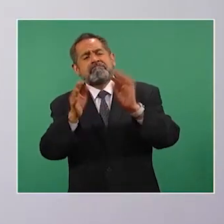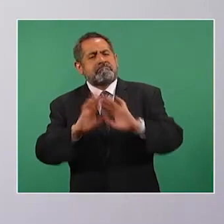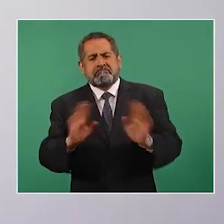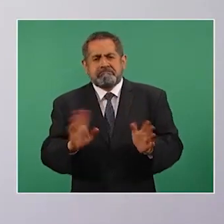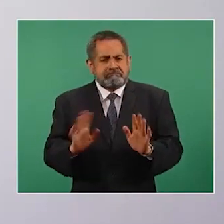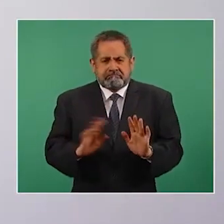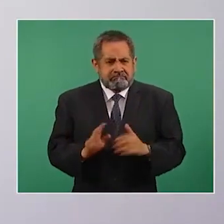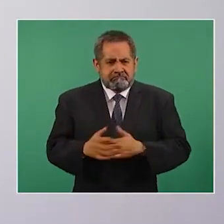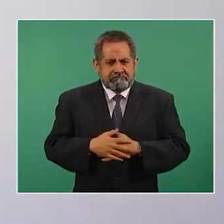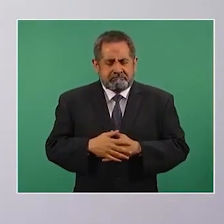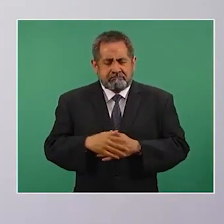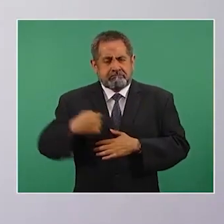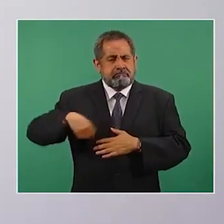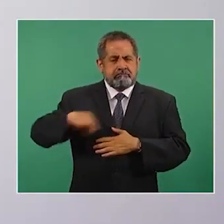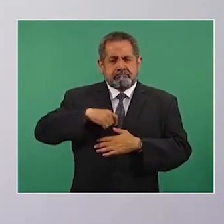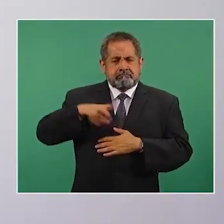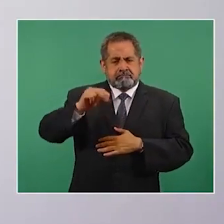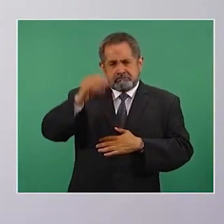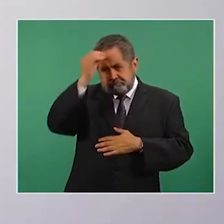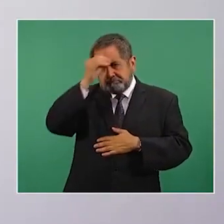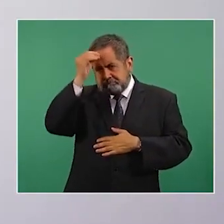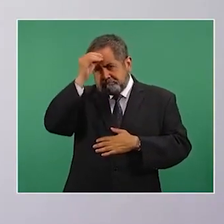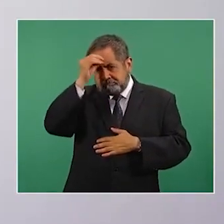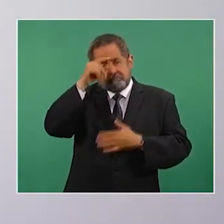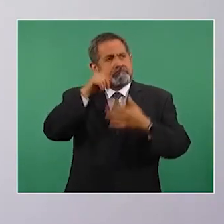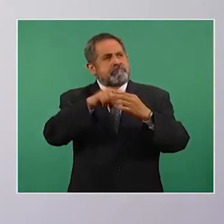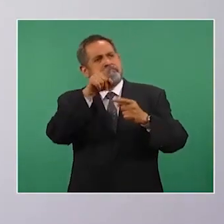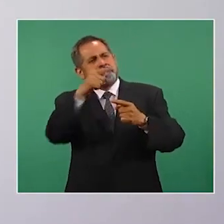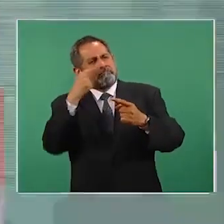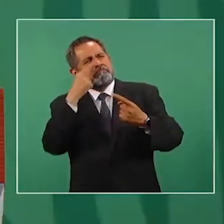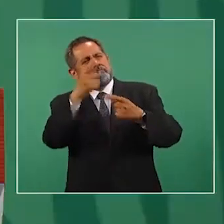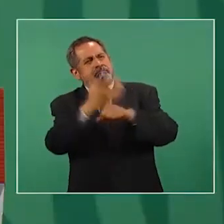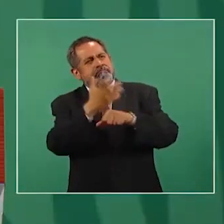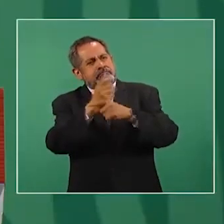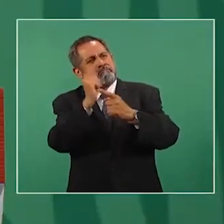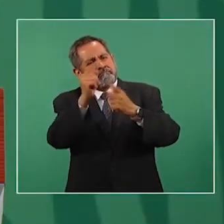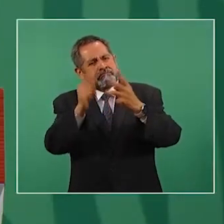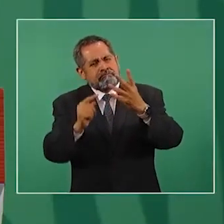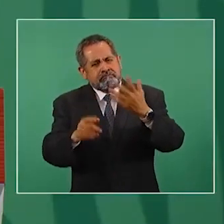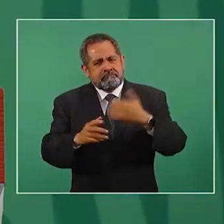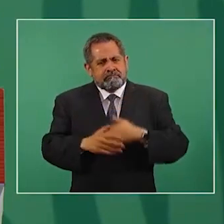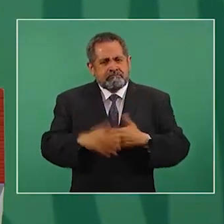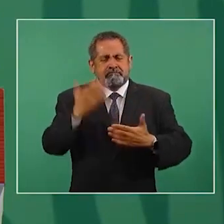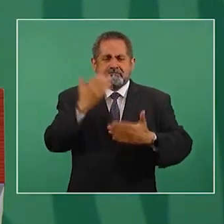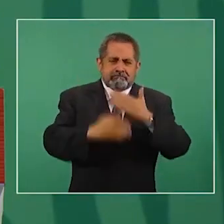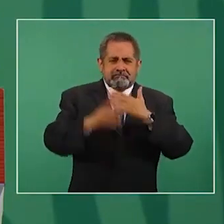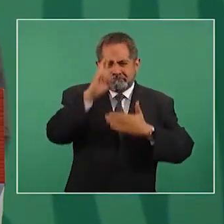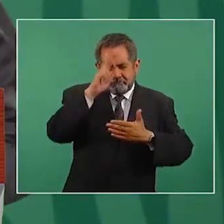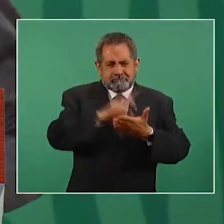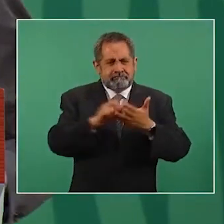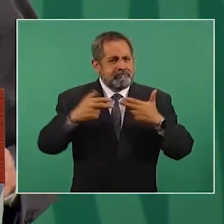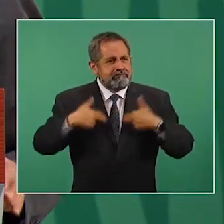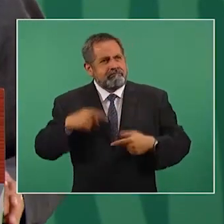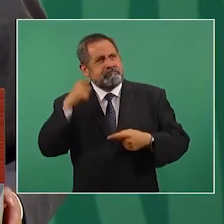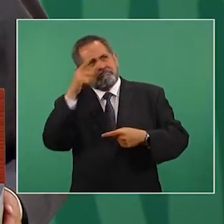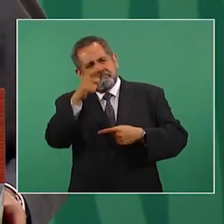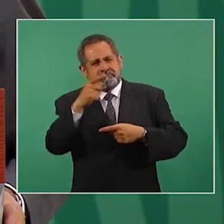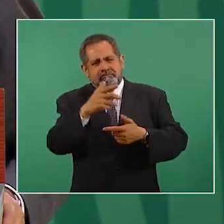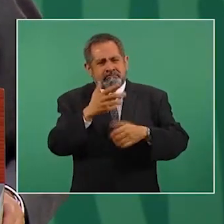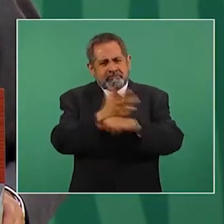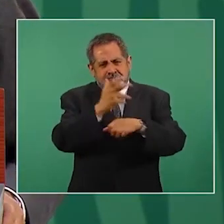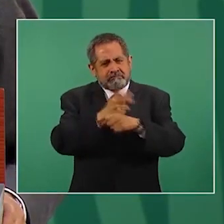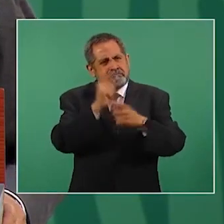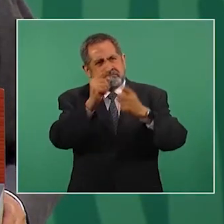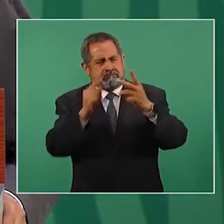a opinar sobre violaciones de derechos humanos en